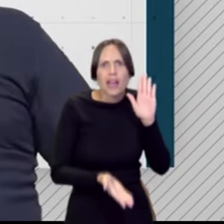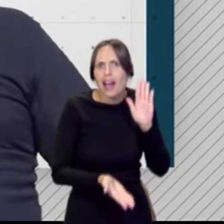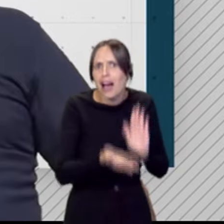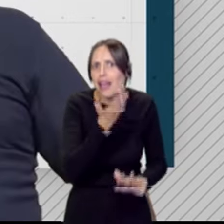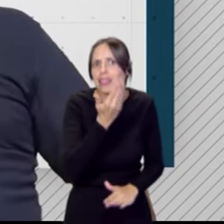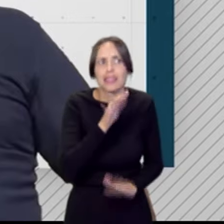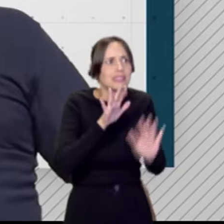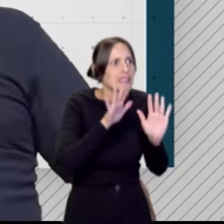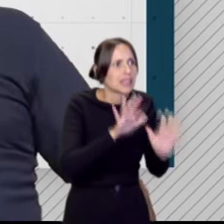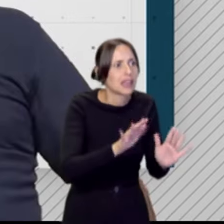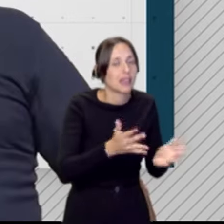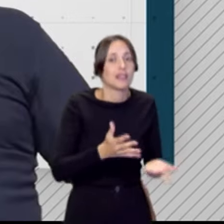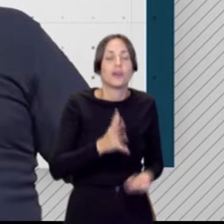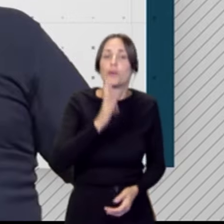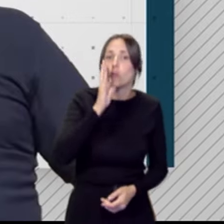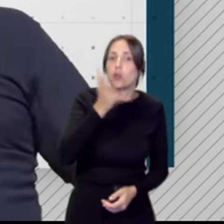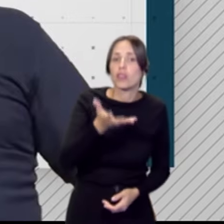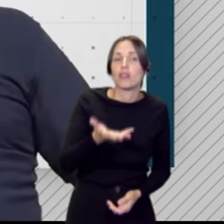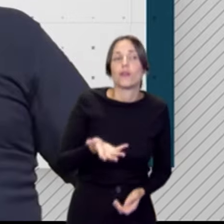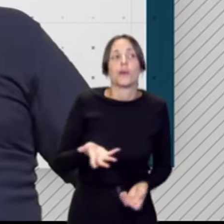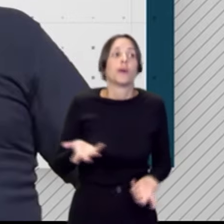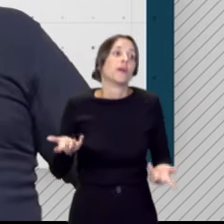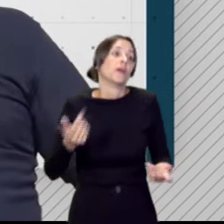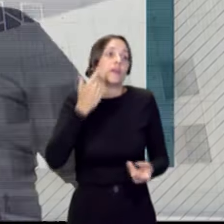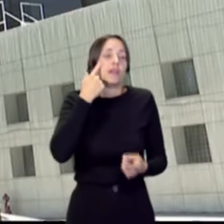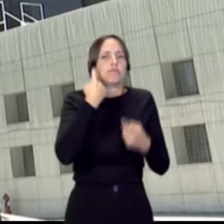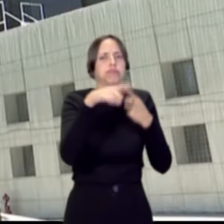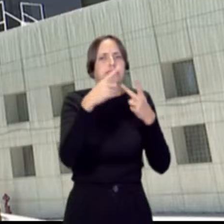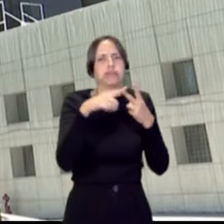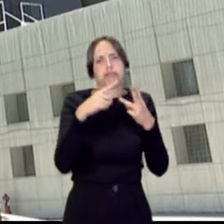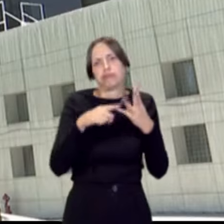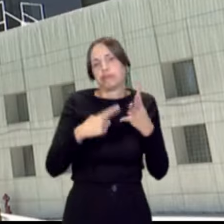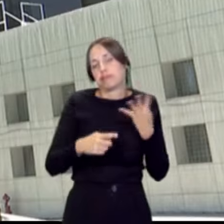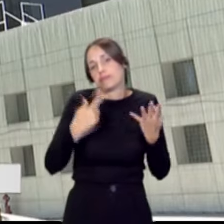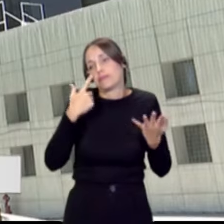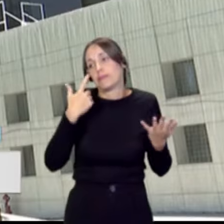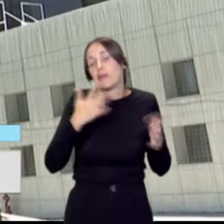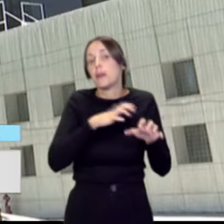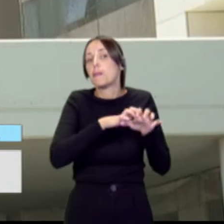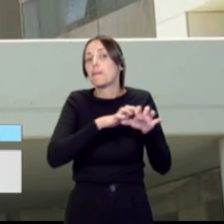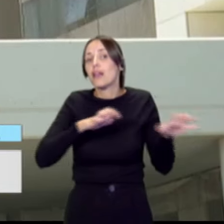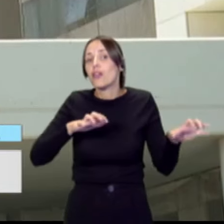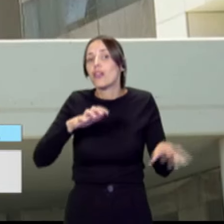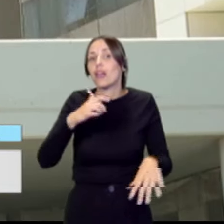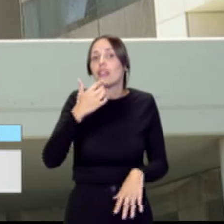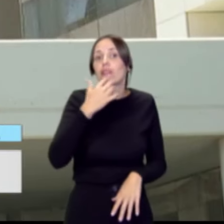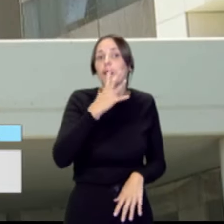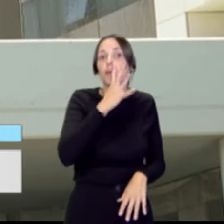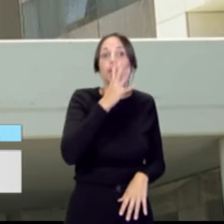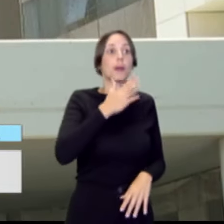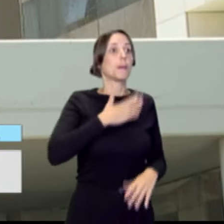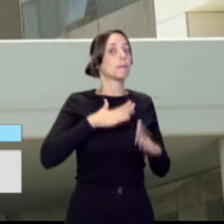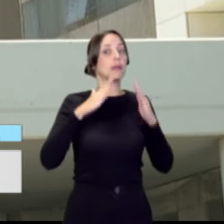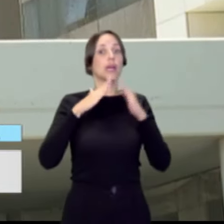las causas, pues mira, las causas son muy variadas, la mayoría te dice que no los pueden cuidar en